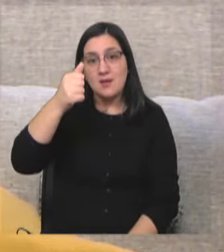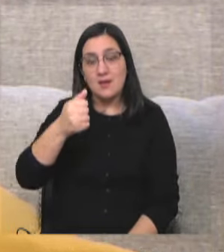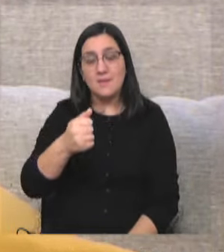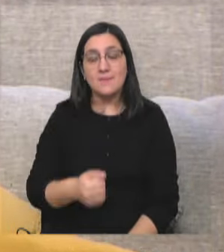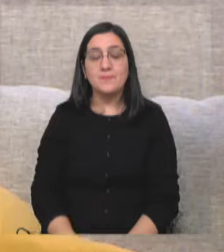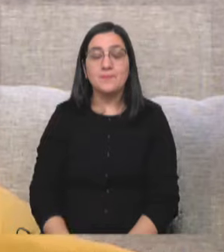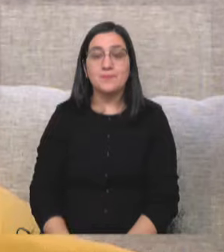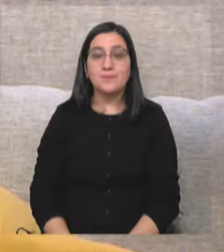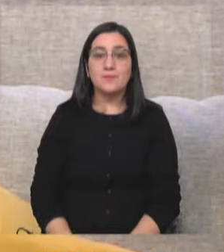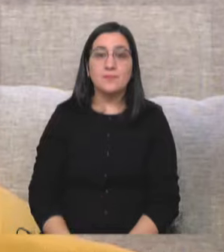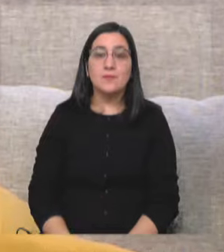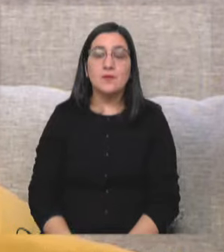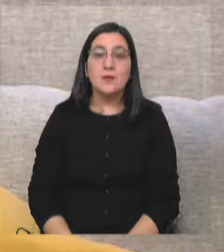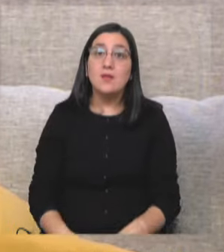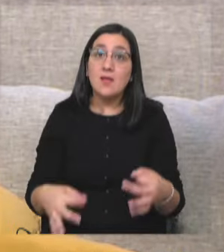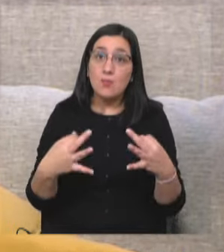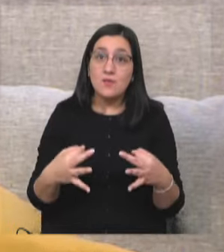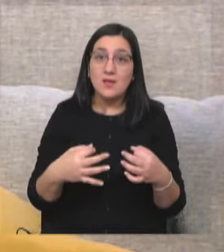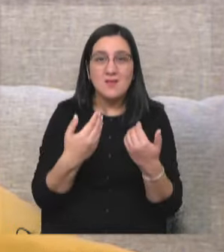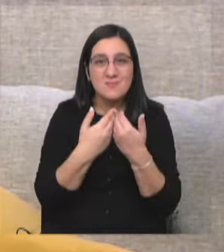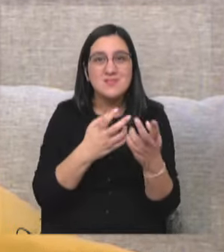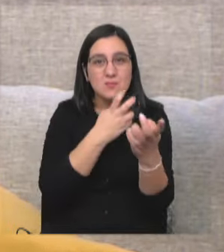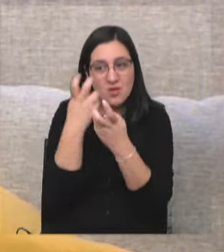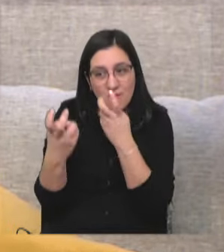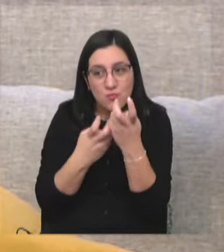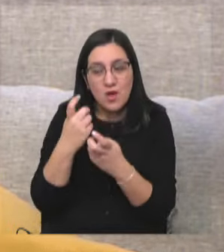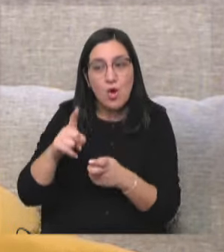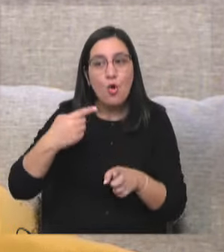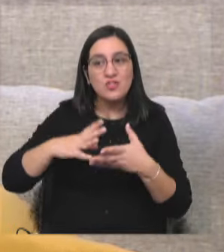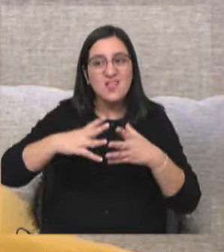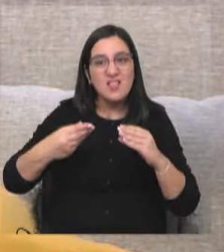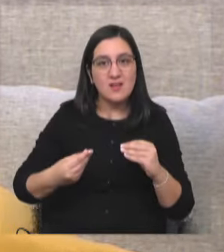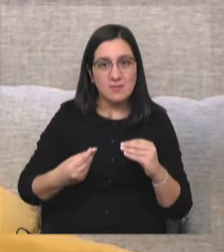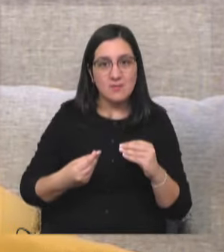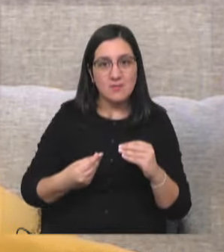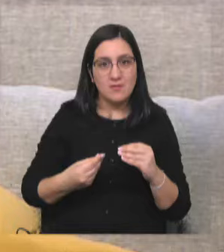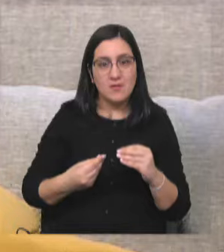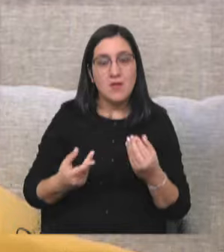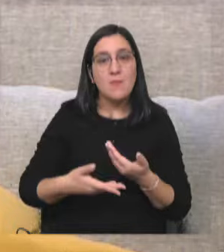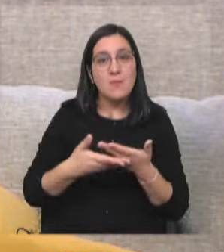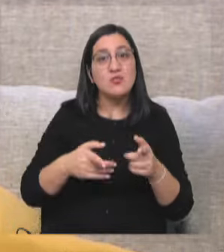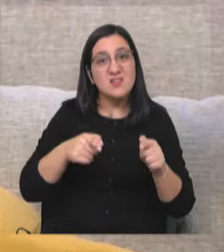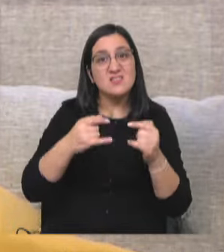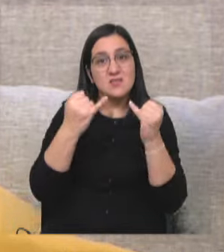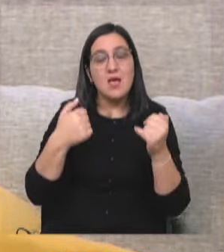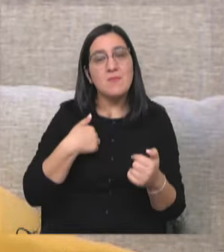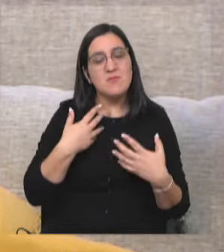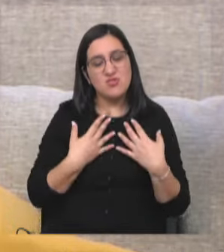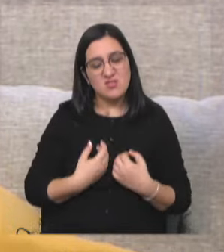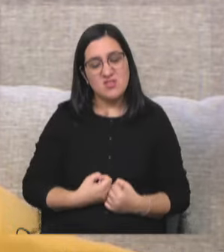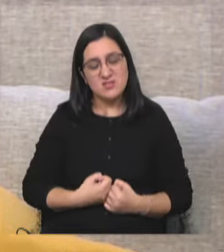bien que empecemos a buscar otras alternativas para reflejar lo que fue este día. A mí me dio mucha